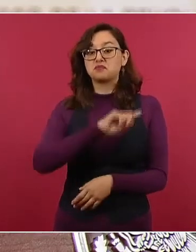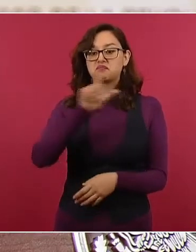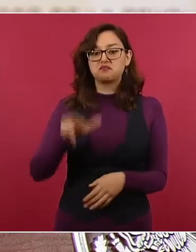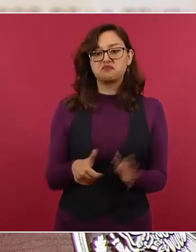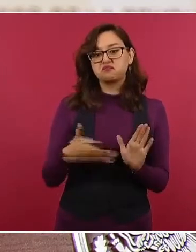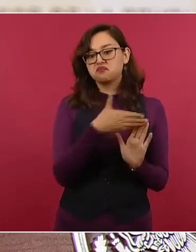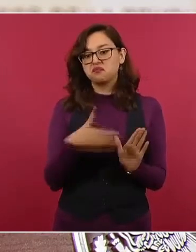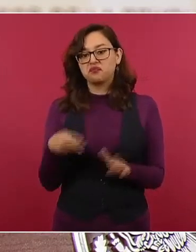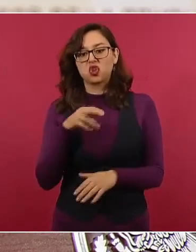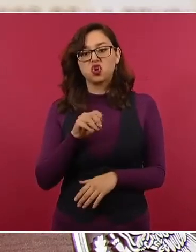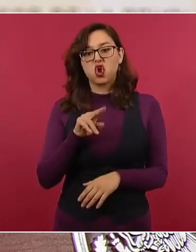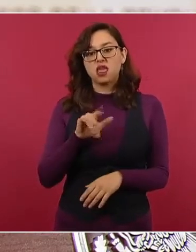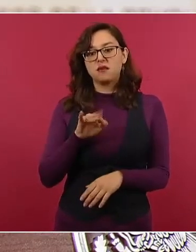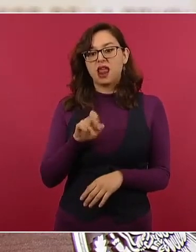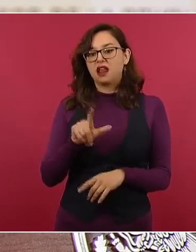principios.